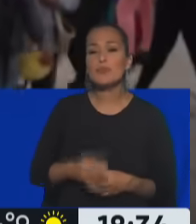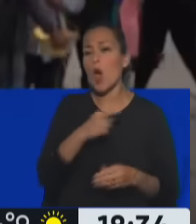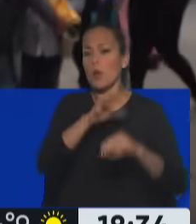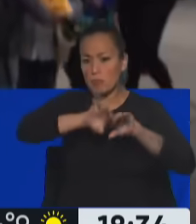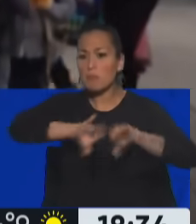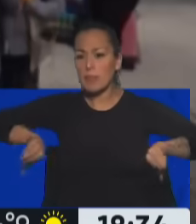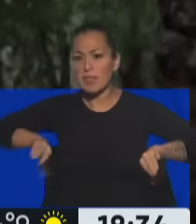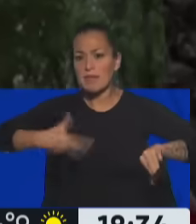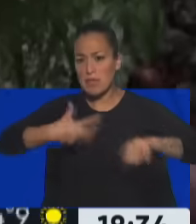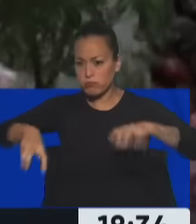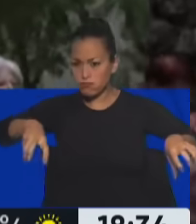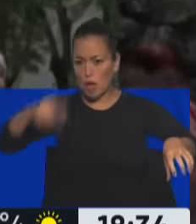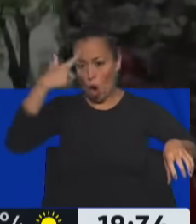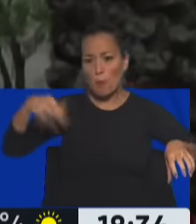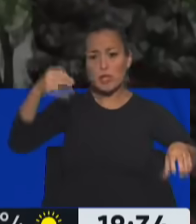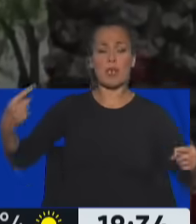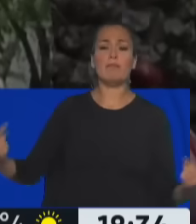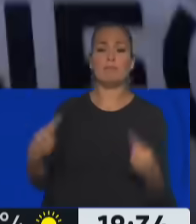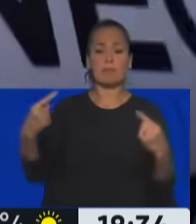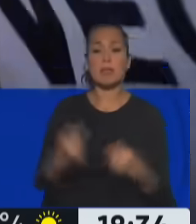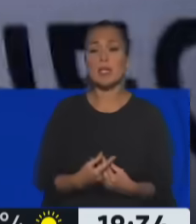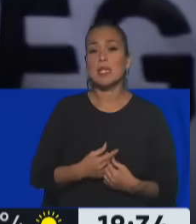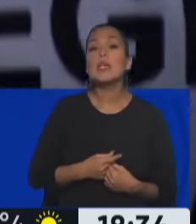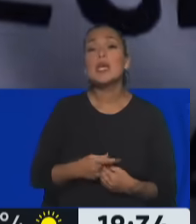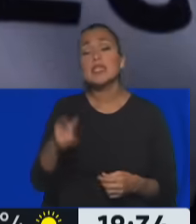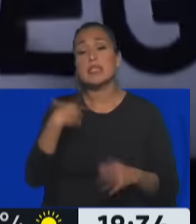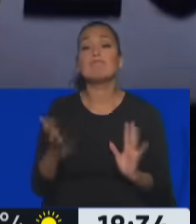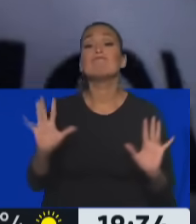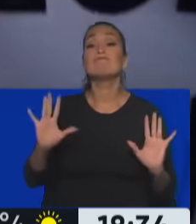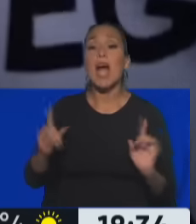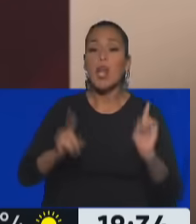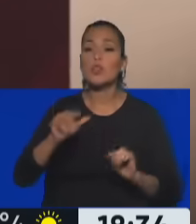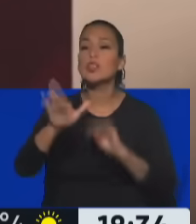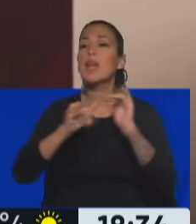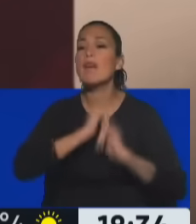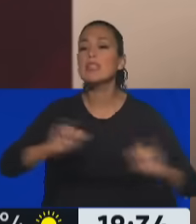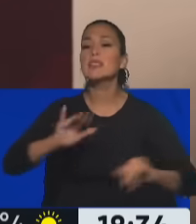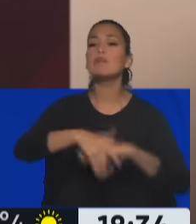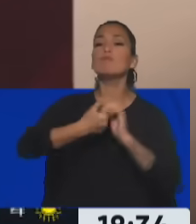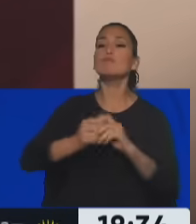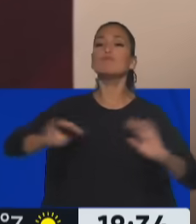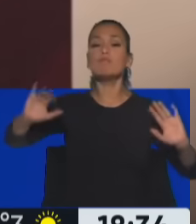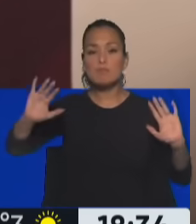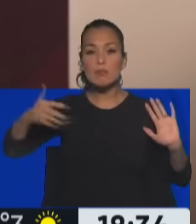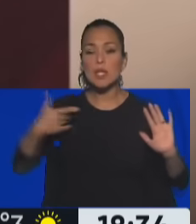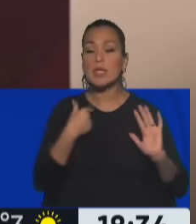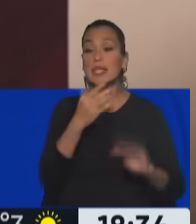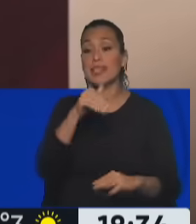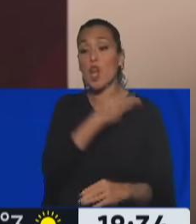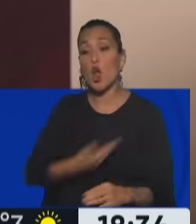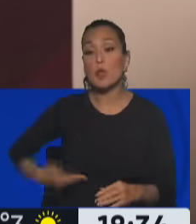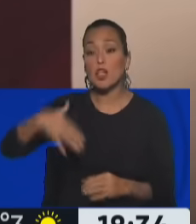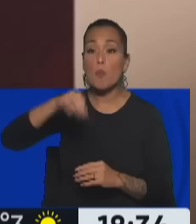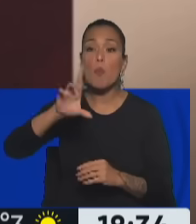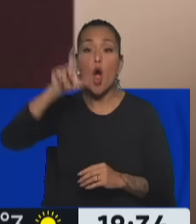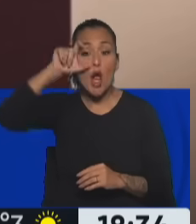dividida coincidió en llamar a la abstención. Un dato que debe tener en cuenta el gobierno de Morena es que cuando AMLO lanzó la iniciativa, logró